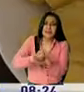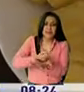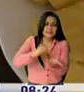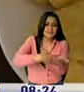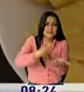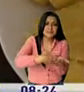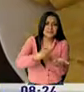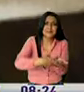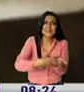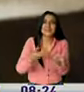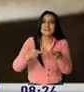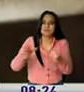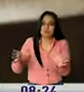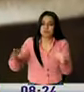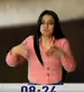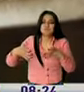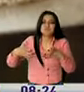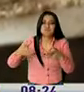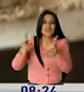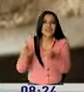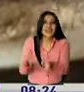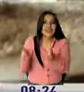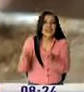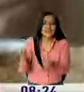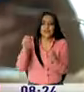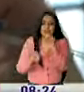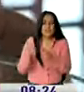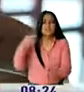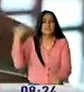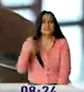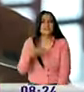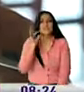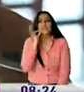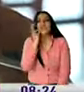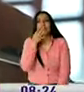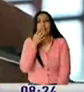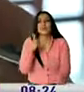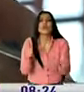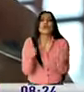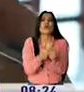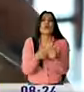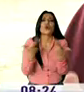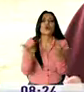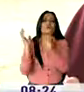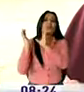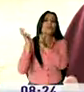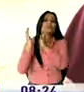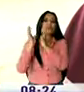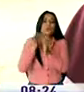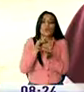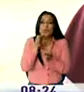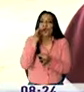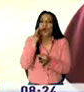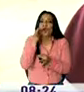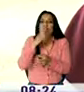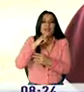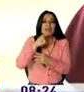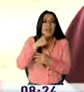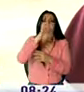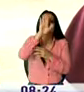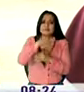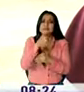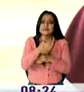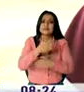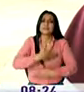por supuesto el sedicangre. Nada mejor que acompañado de un coco helado. Vengan, disfruten usted mismo,